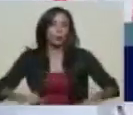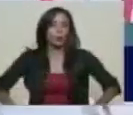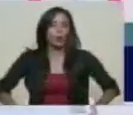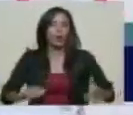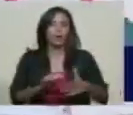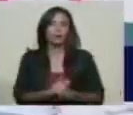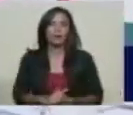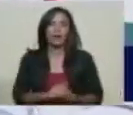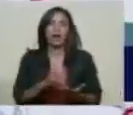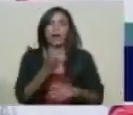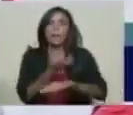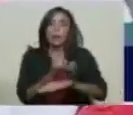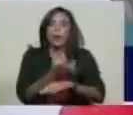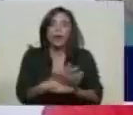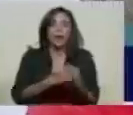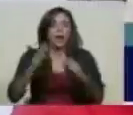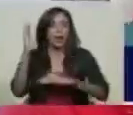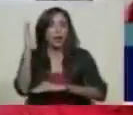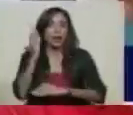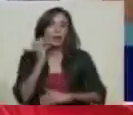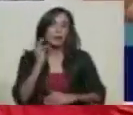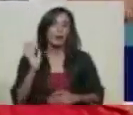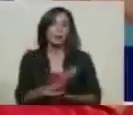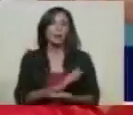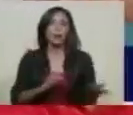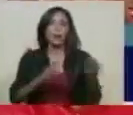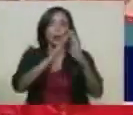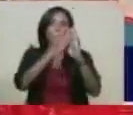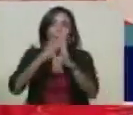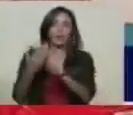Monagas, en Lara? Por ejemplo,